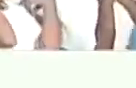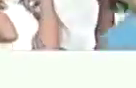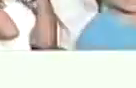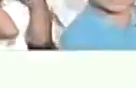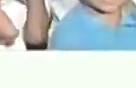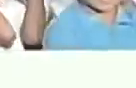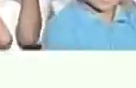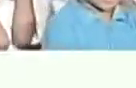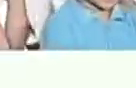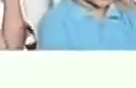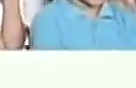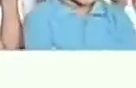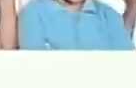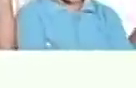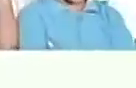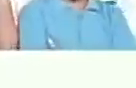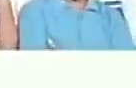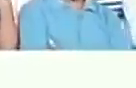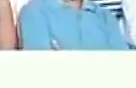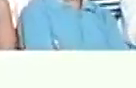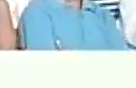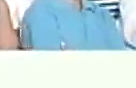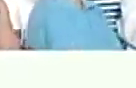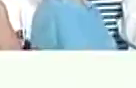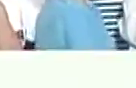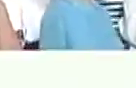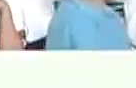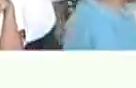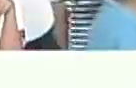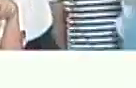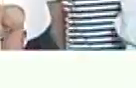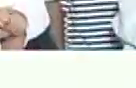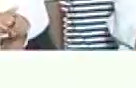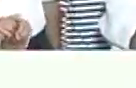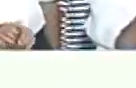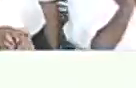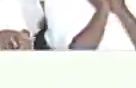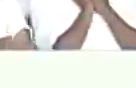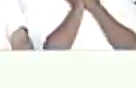por cada uno de estos espacios. Además tienen agricultura urbana,